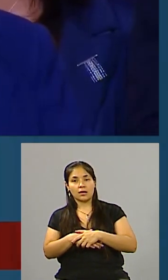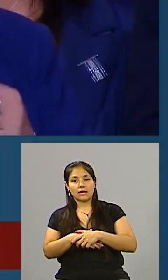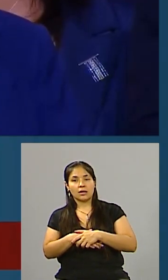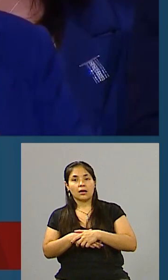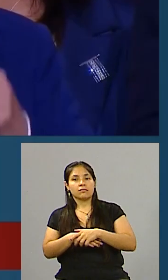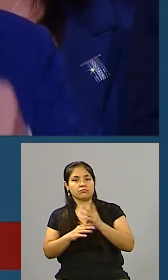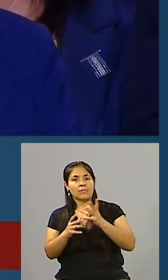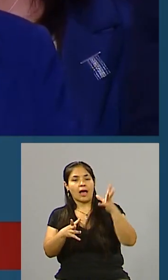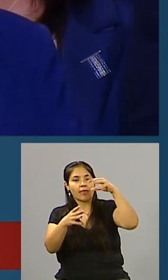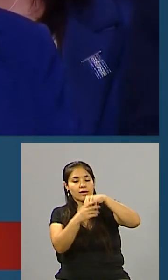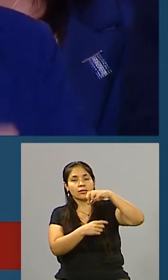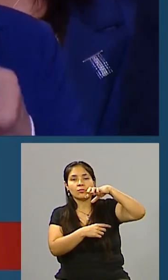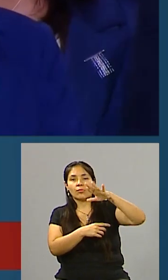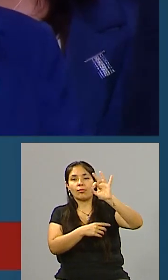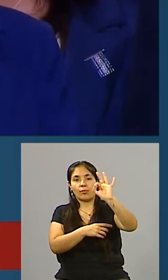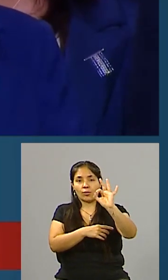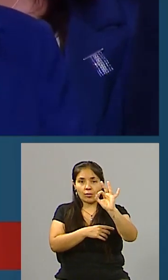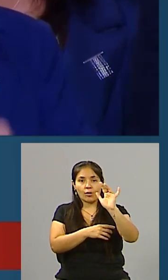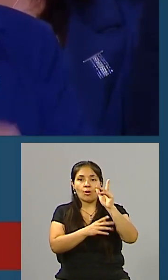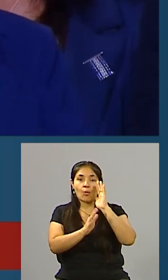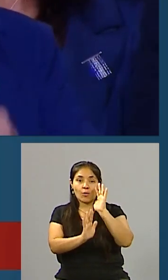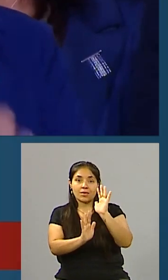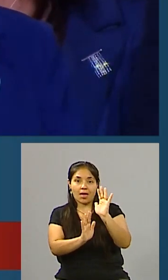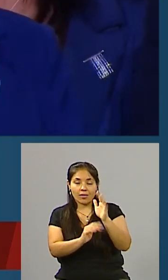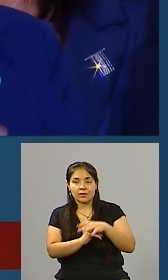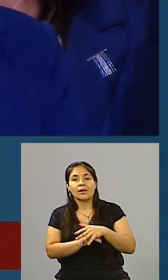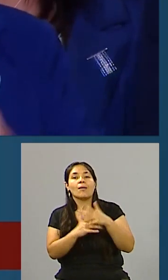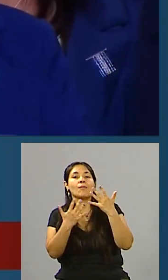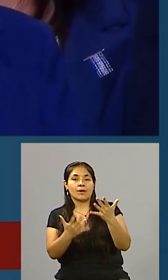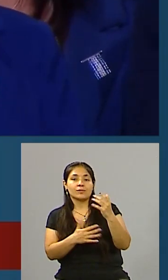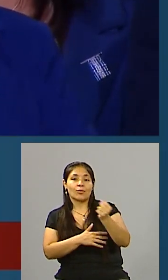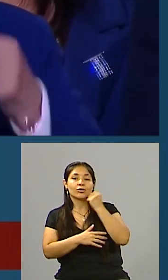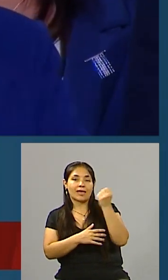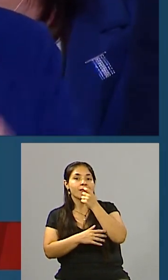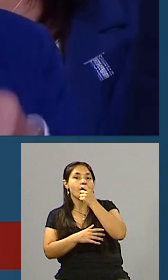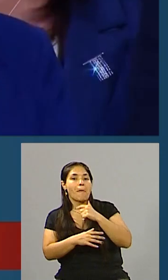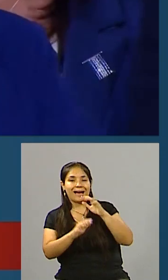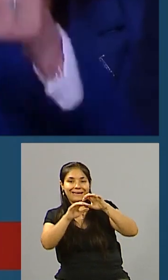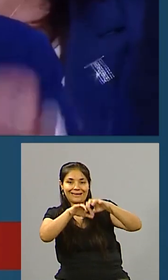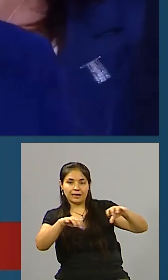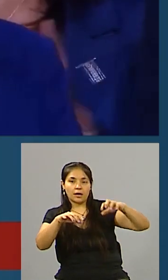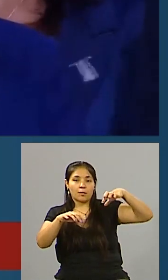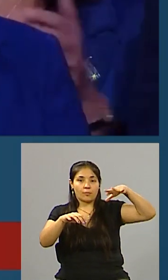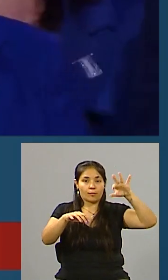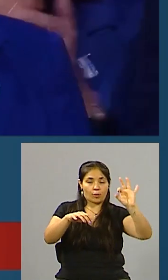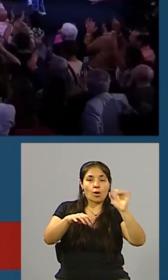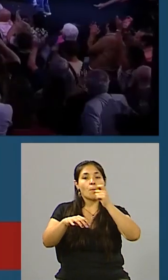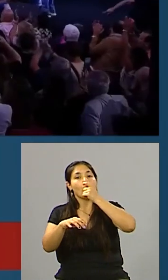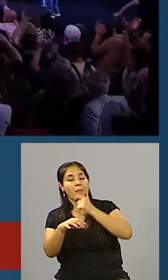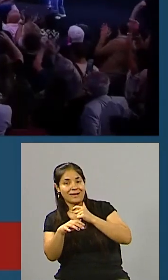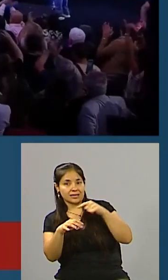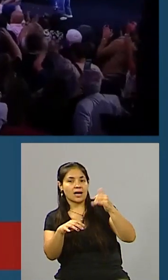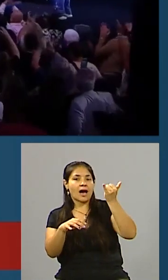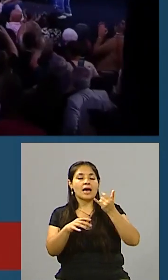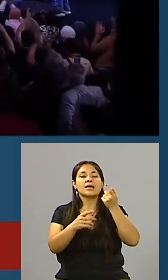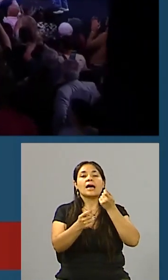PRO. Por eso me cuidé en no decir el PRO, sino Mauricio Macri, ¿no? Quienes dirigentes y funcionarios o